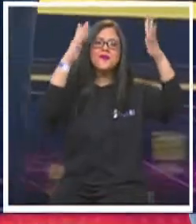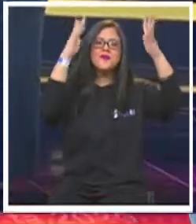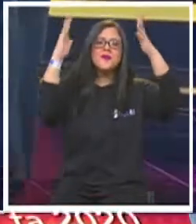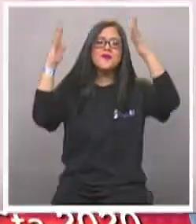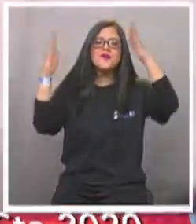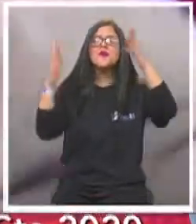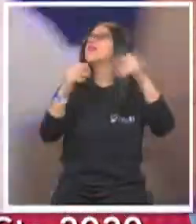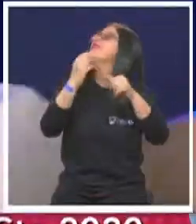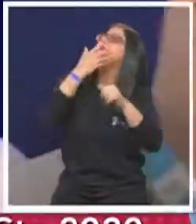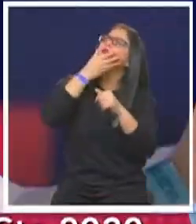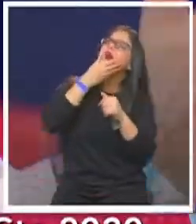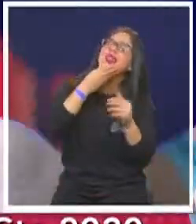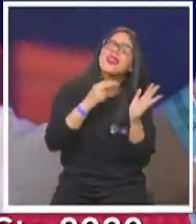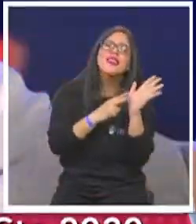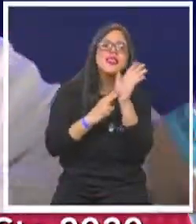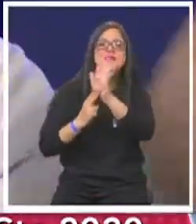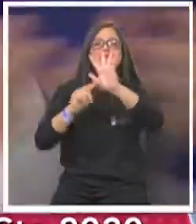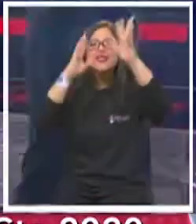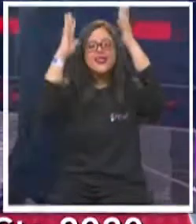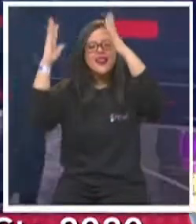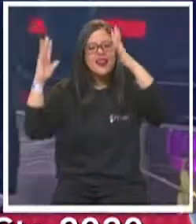¡Qué bonita presentación!